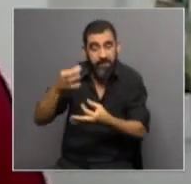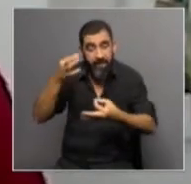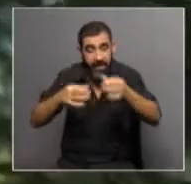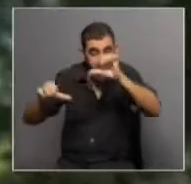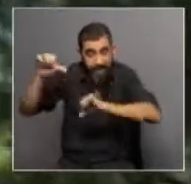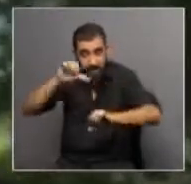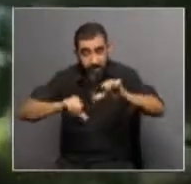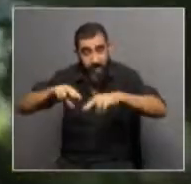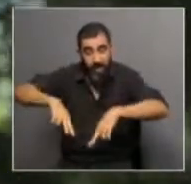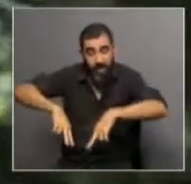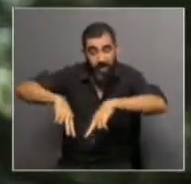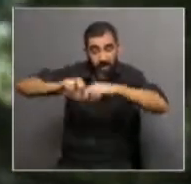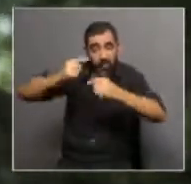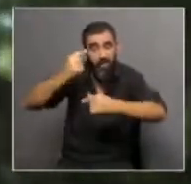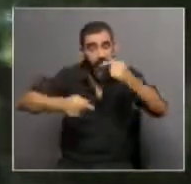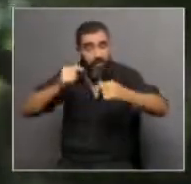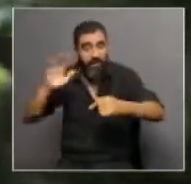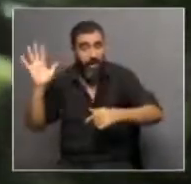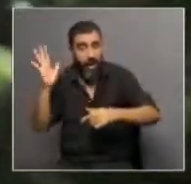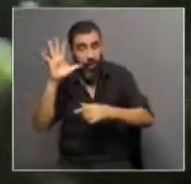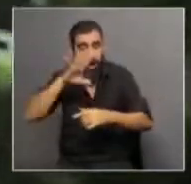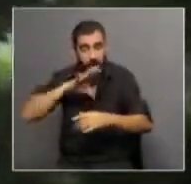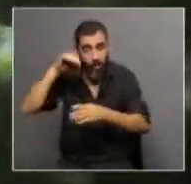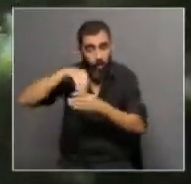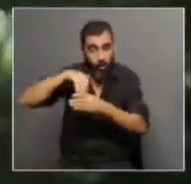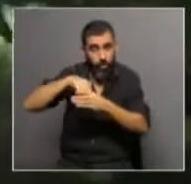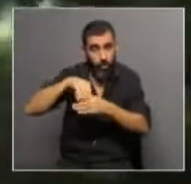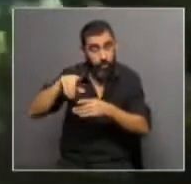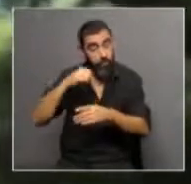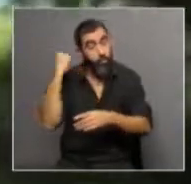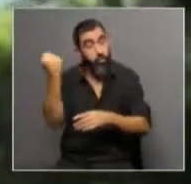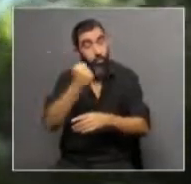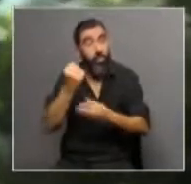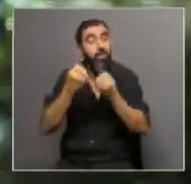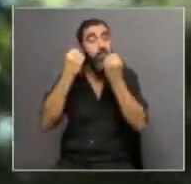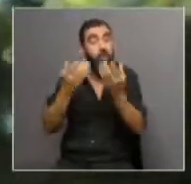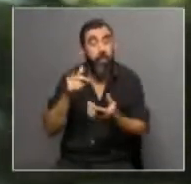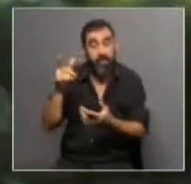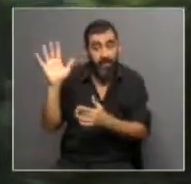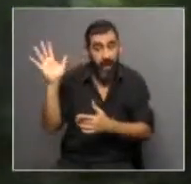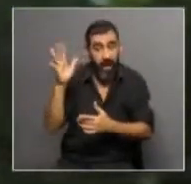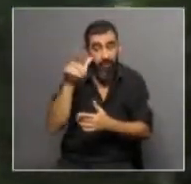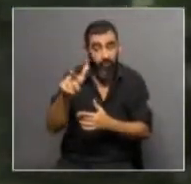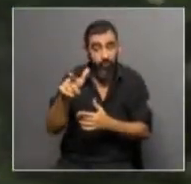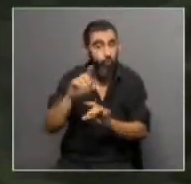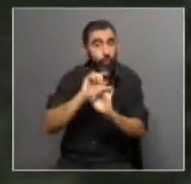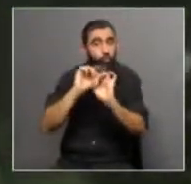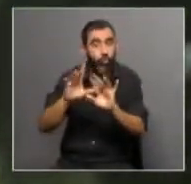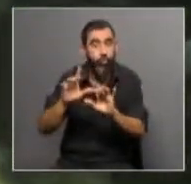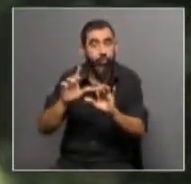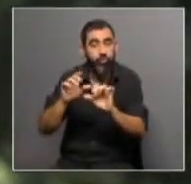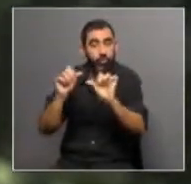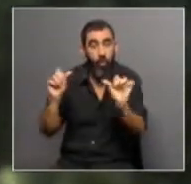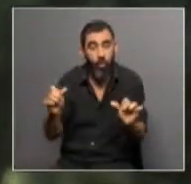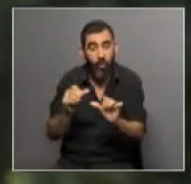el estudio de los componentes volátiles de las arueras. Y esto es muy relevante, ¿por qué? Porque las arueras en general no solo emiten y